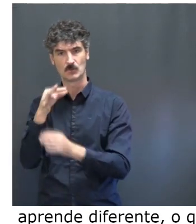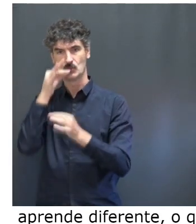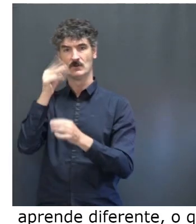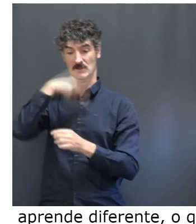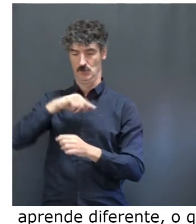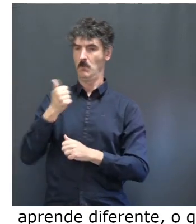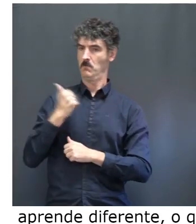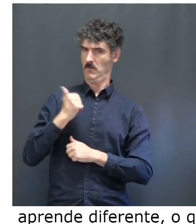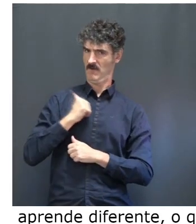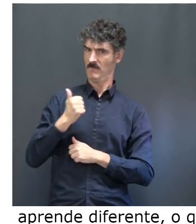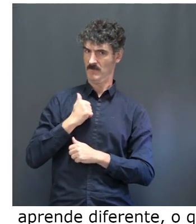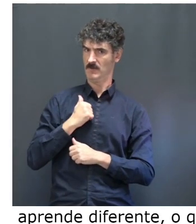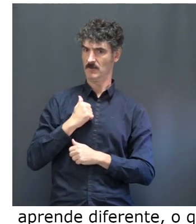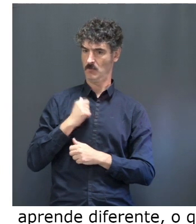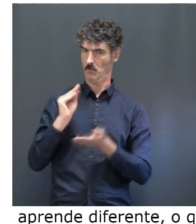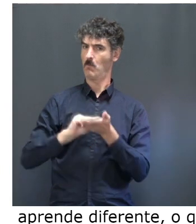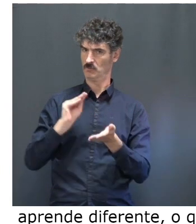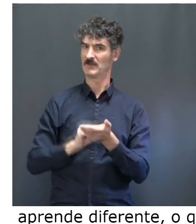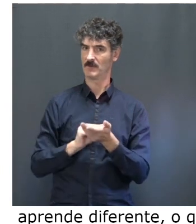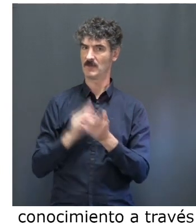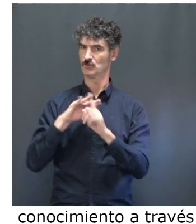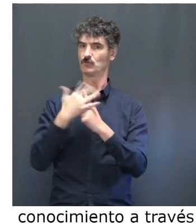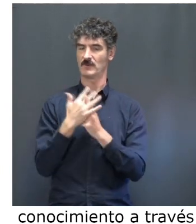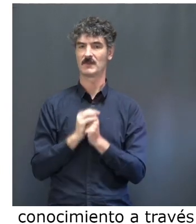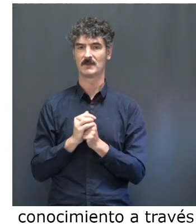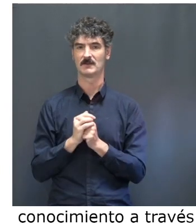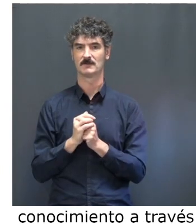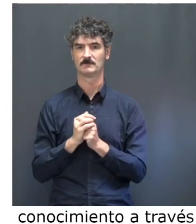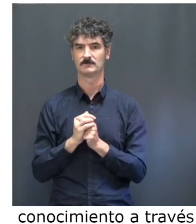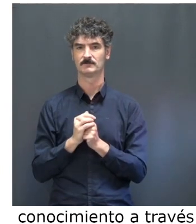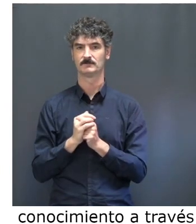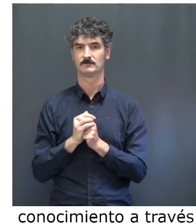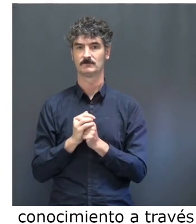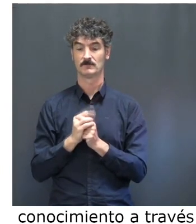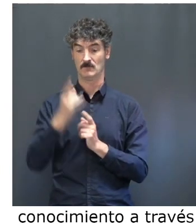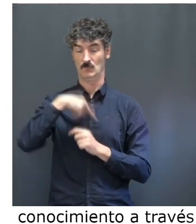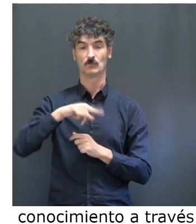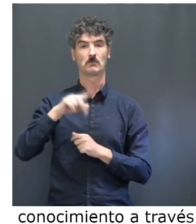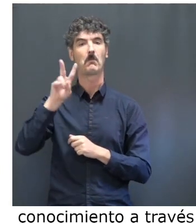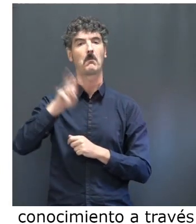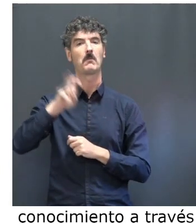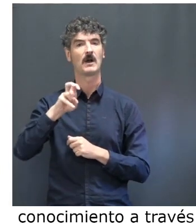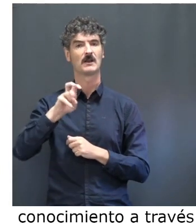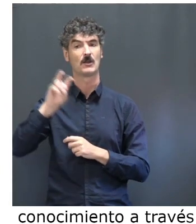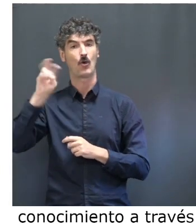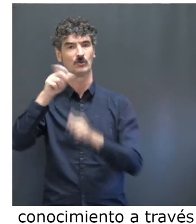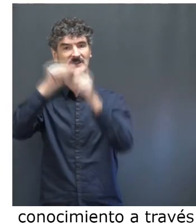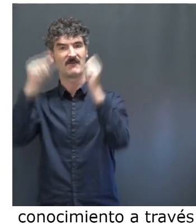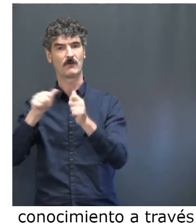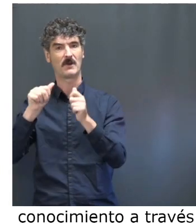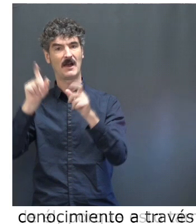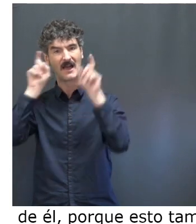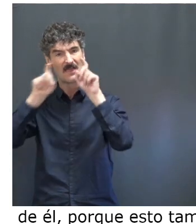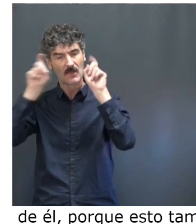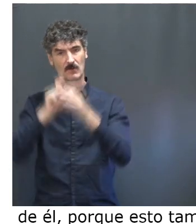beneficio de él, porque esto también sucede, ¿no? Cuánto nos sirve a todos y incluso en el momento del